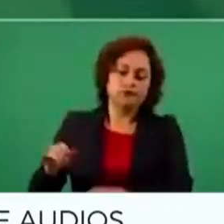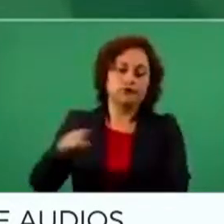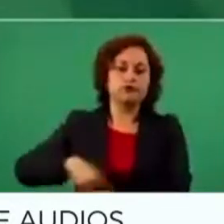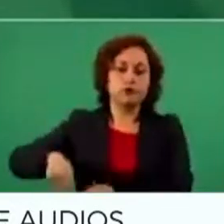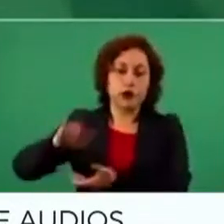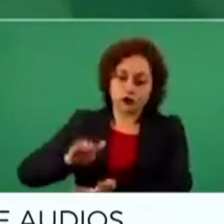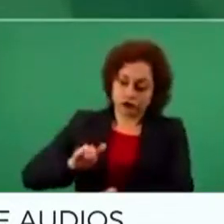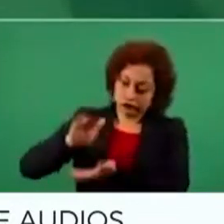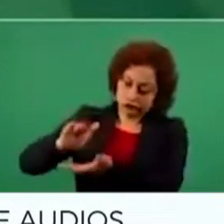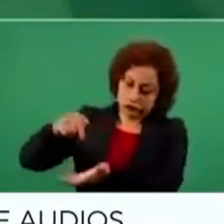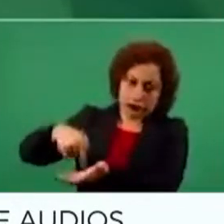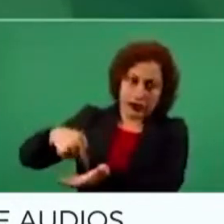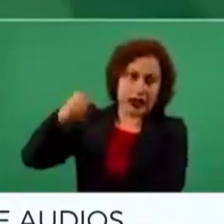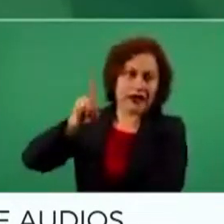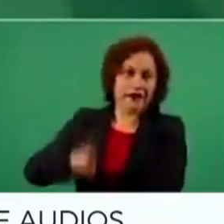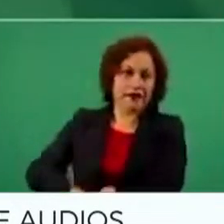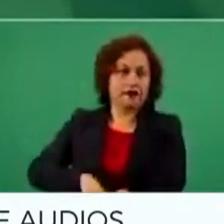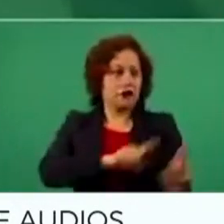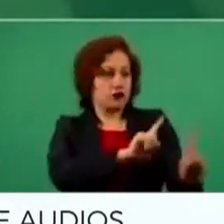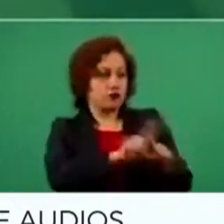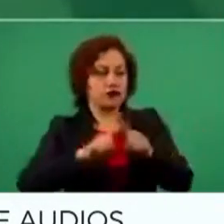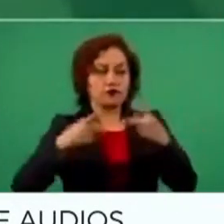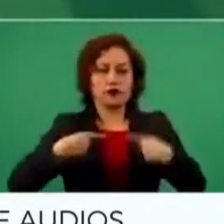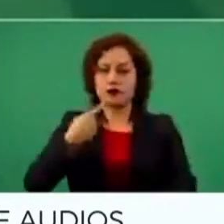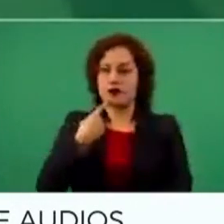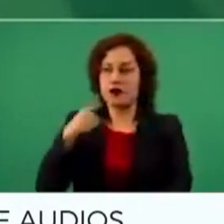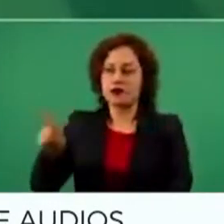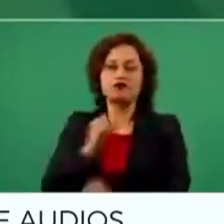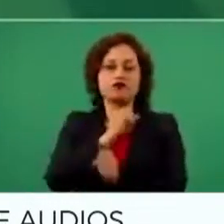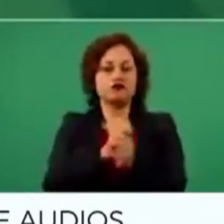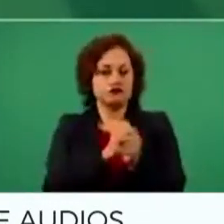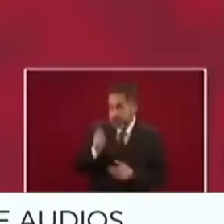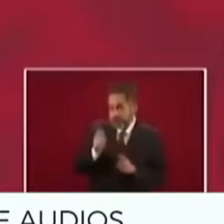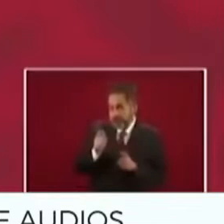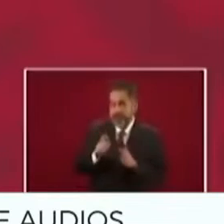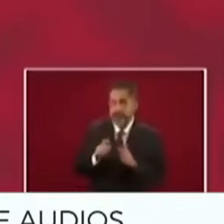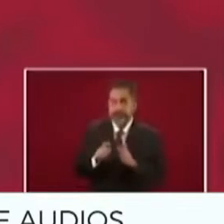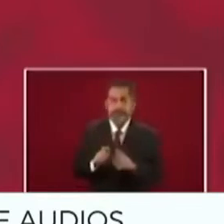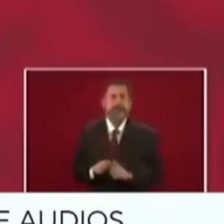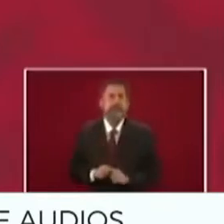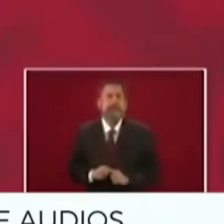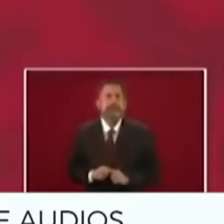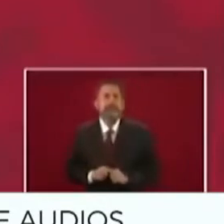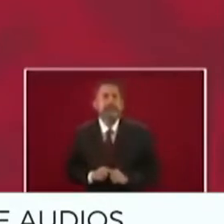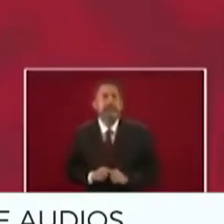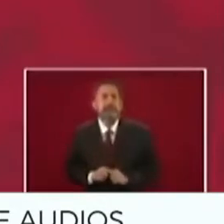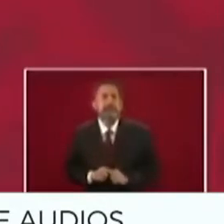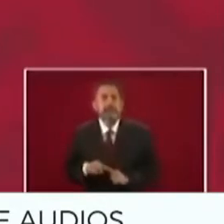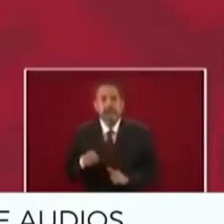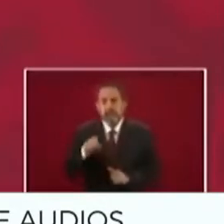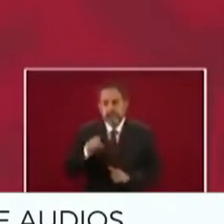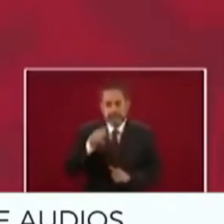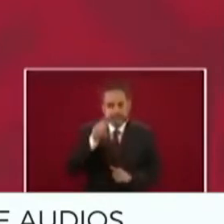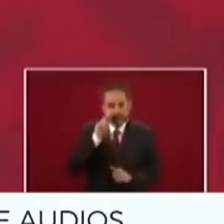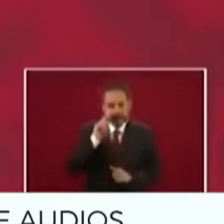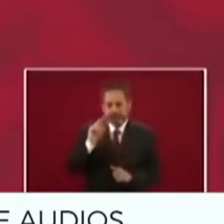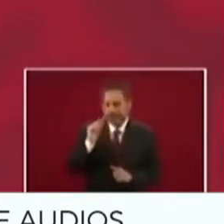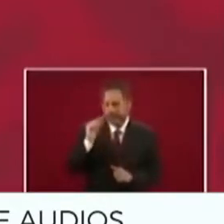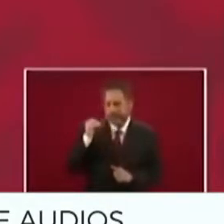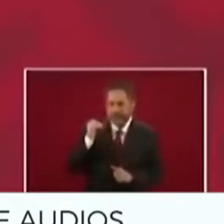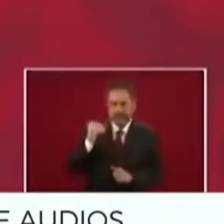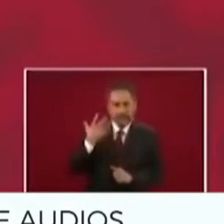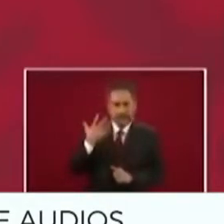Pérez Dayán. Recuerde, ese proyecto tiene relación con la situación jurídica de Alejandra Cuevas Morán, a quien acusa Hertz Manero